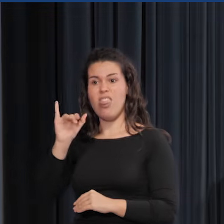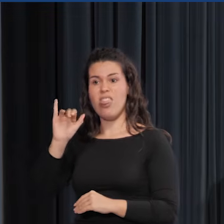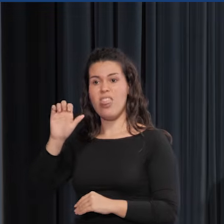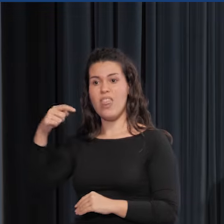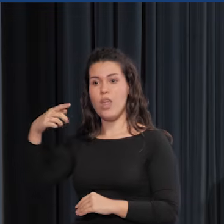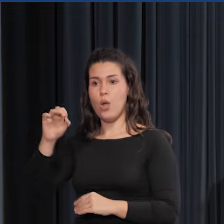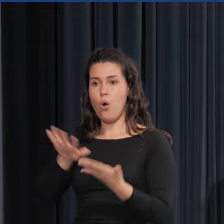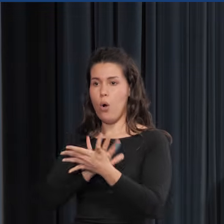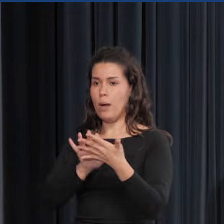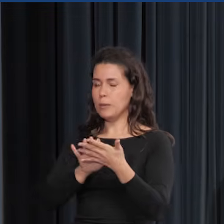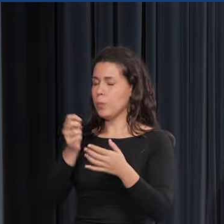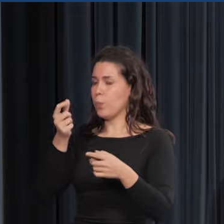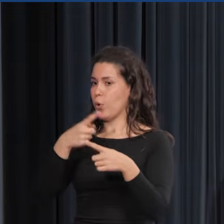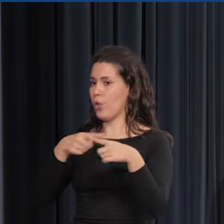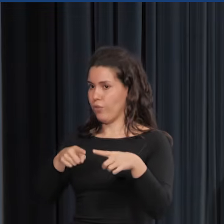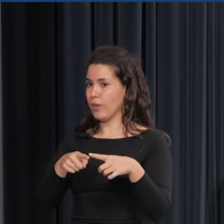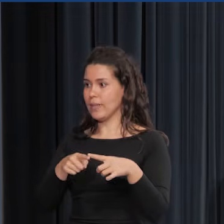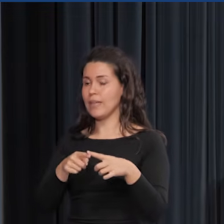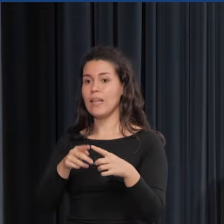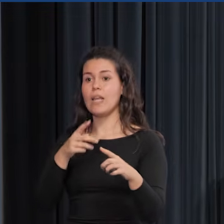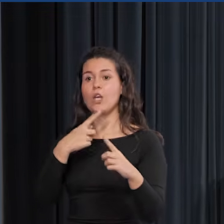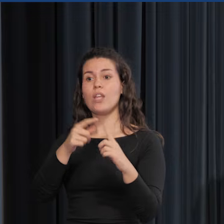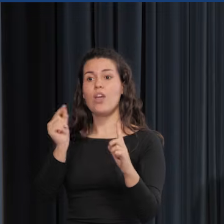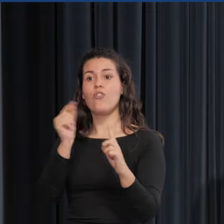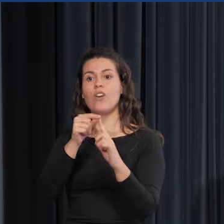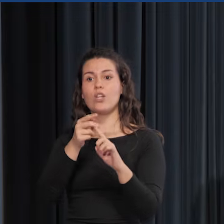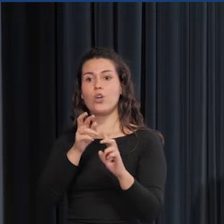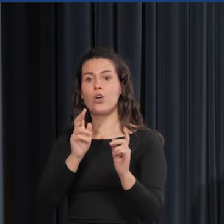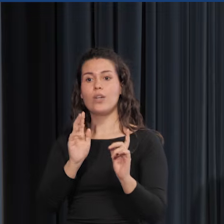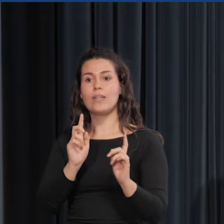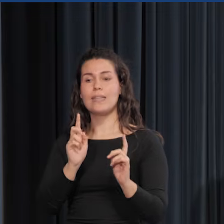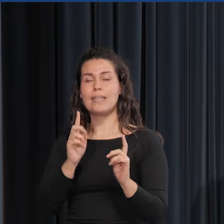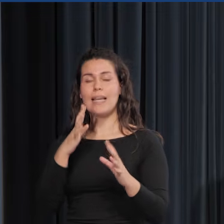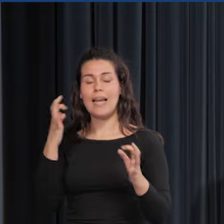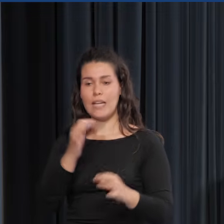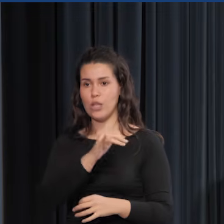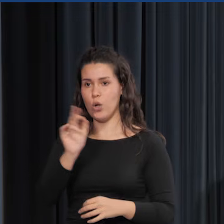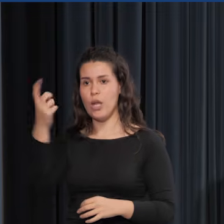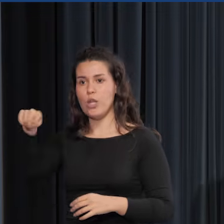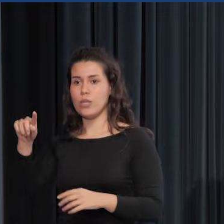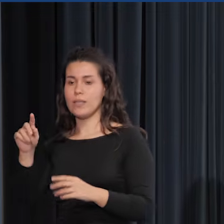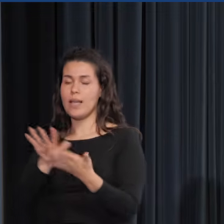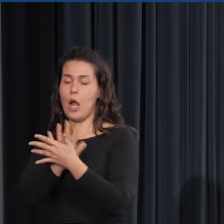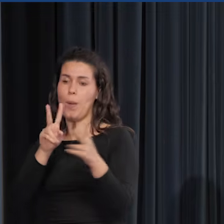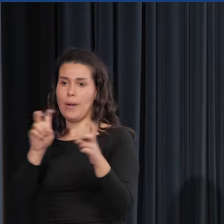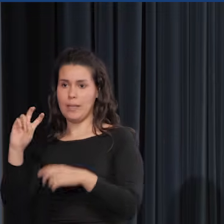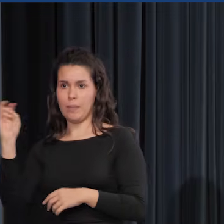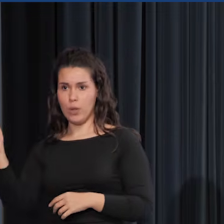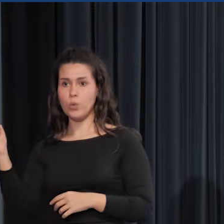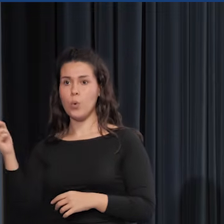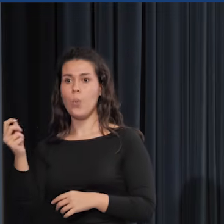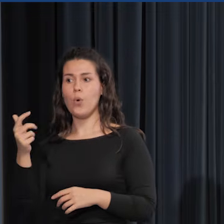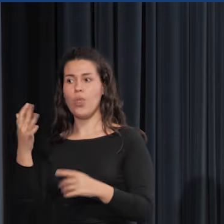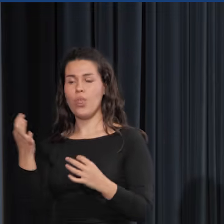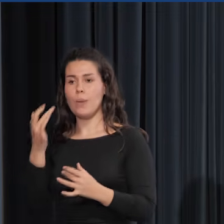esos factores de riesgo están ahí, pero ellos me hablan del factor humano, de la falta de concienciación que sigue habiendo en los trabajadores de